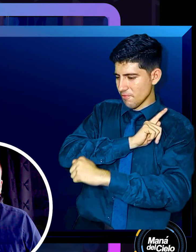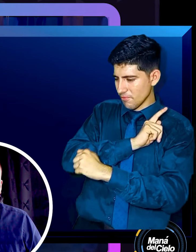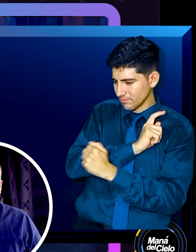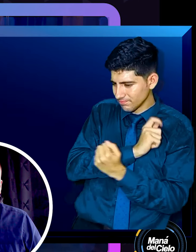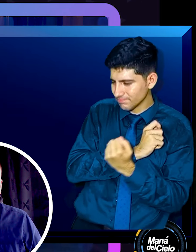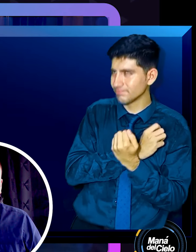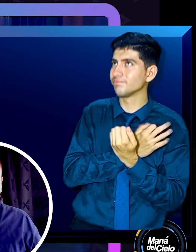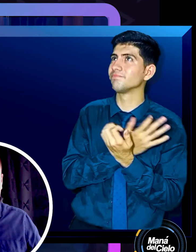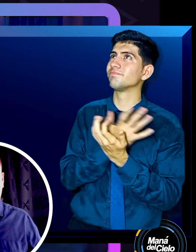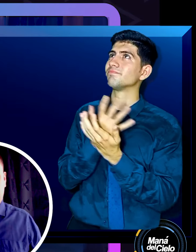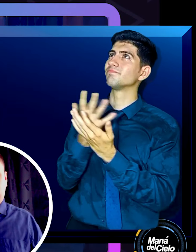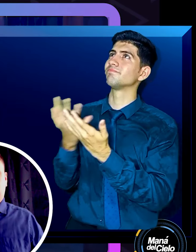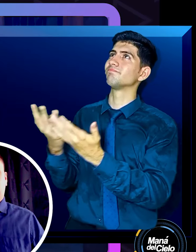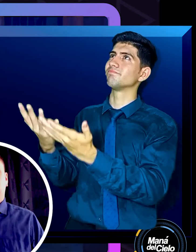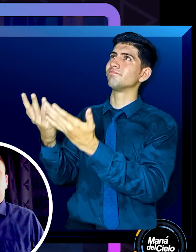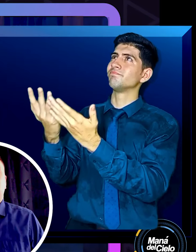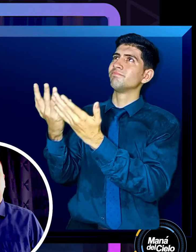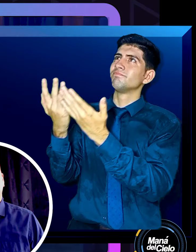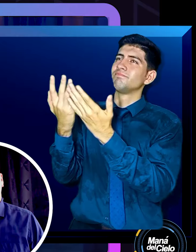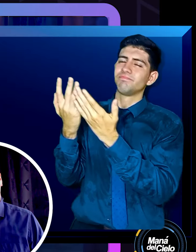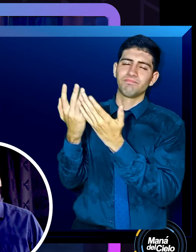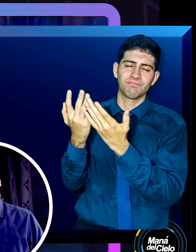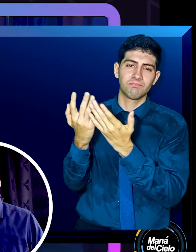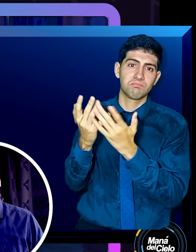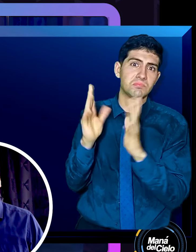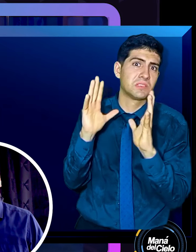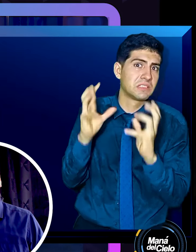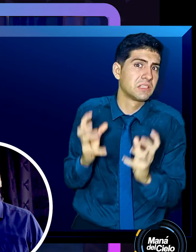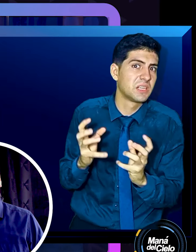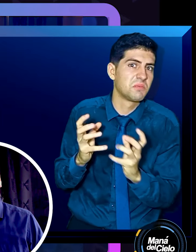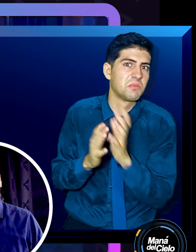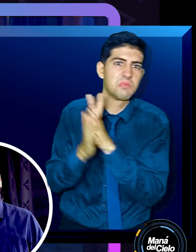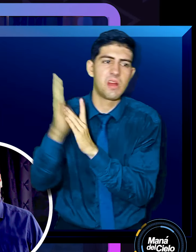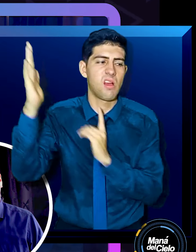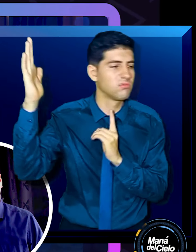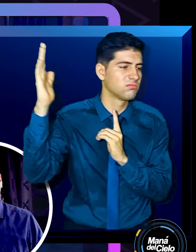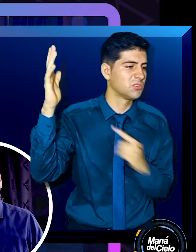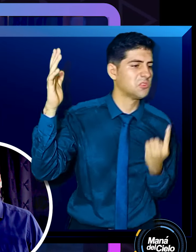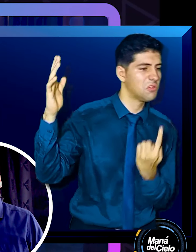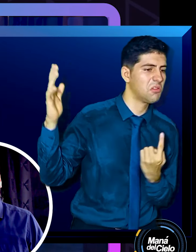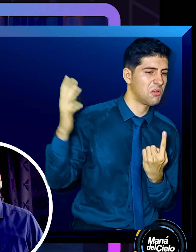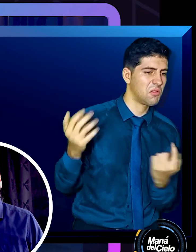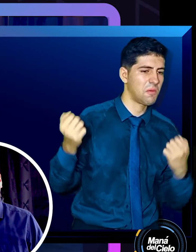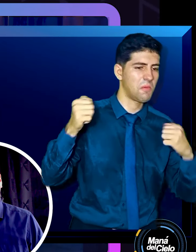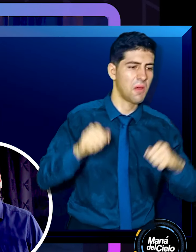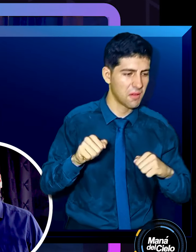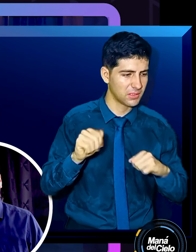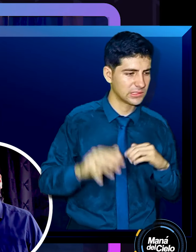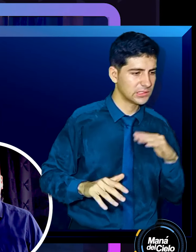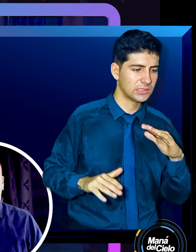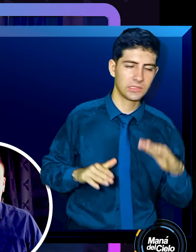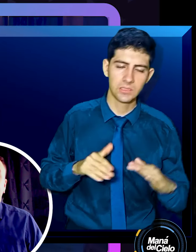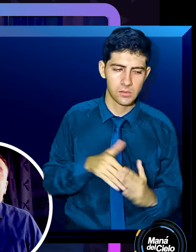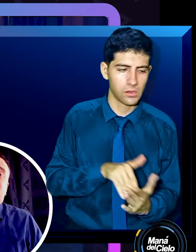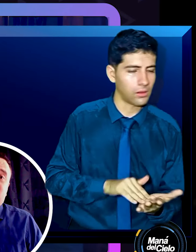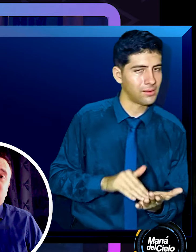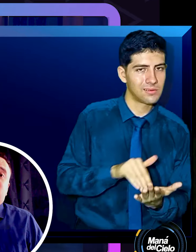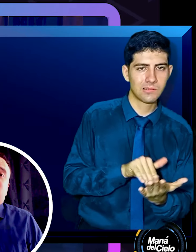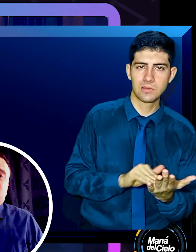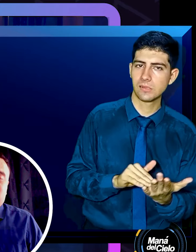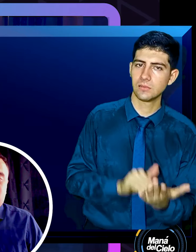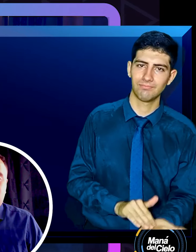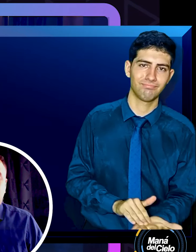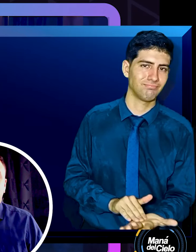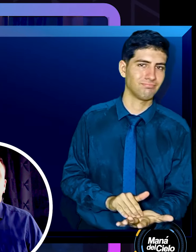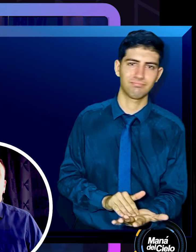Si pudiéramos, no necesitábamos a Dios. Lo haríamos solos. Pero solos no hemos podido. Porque